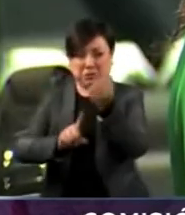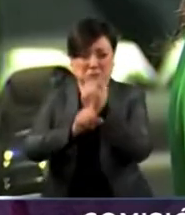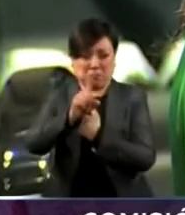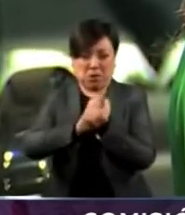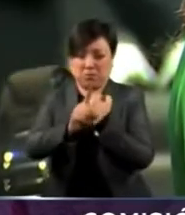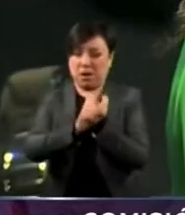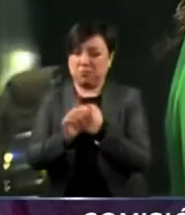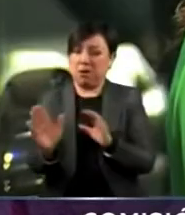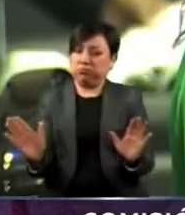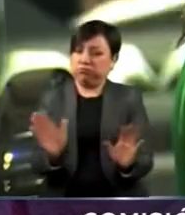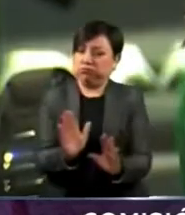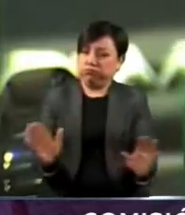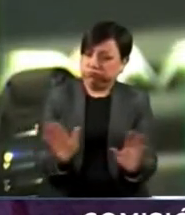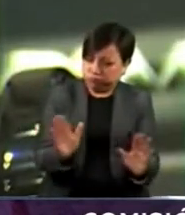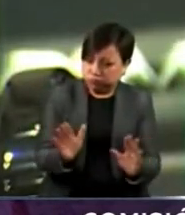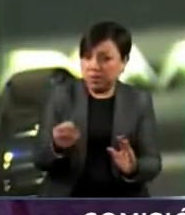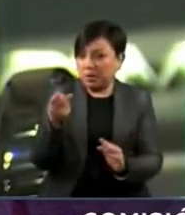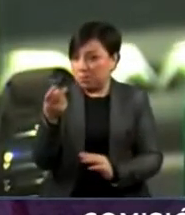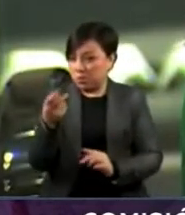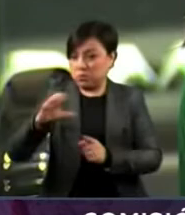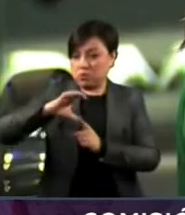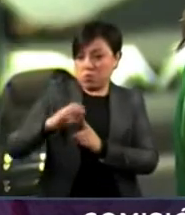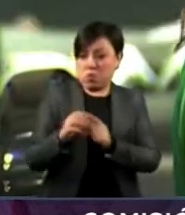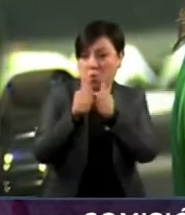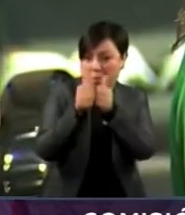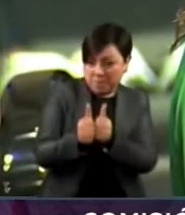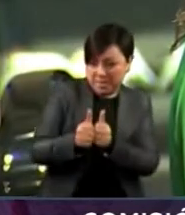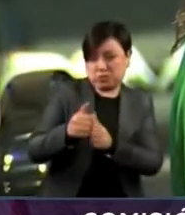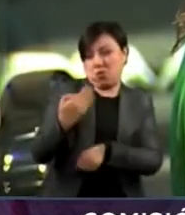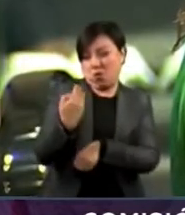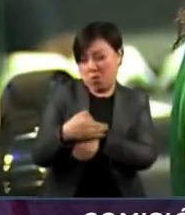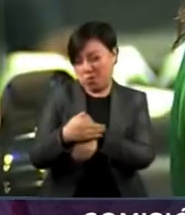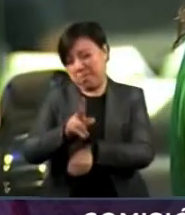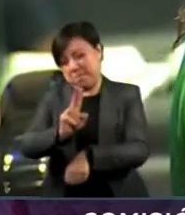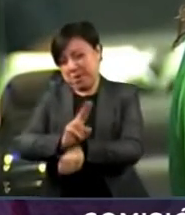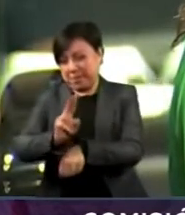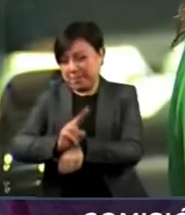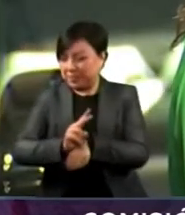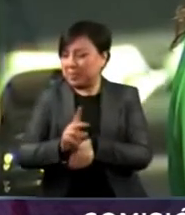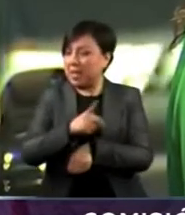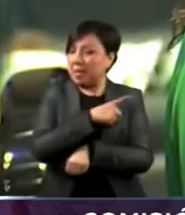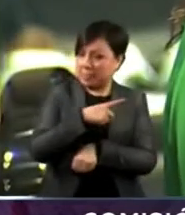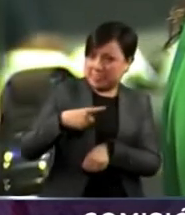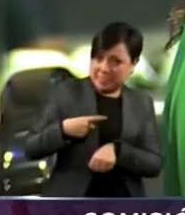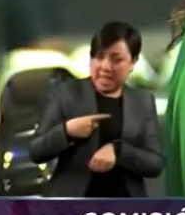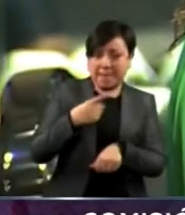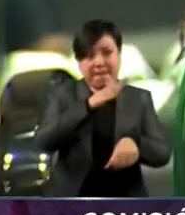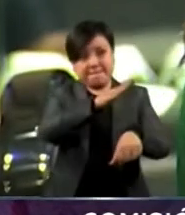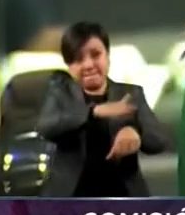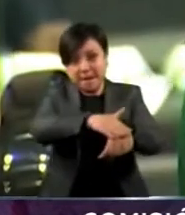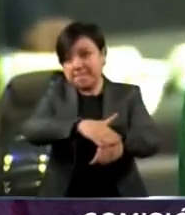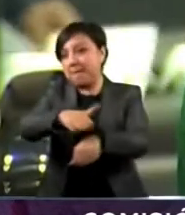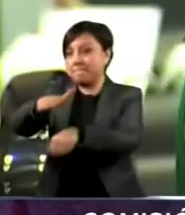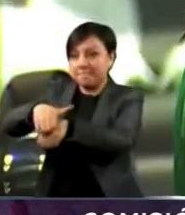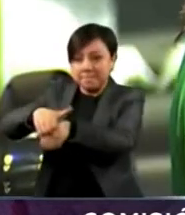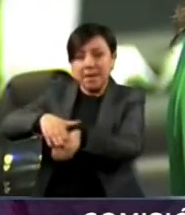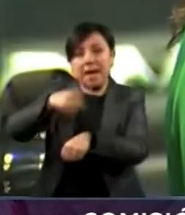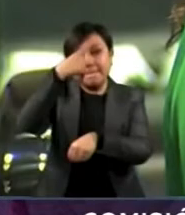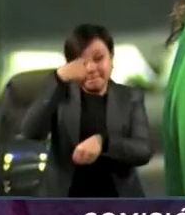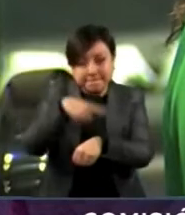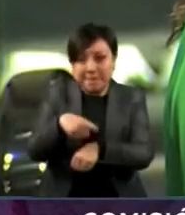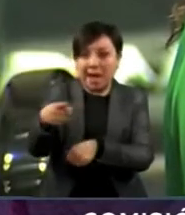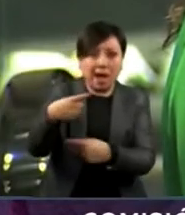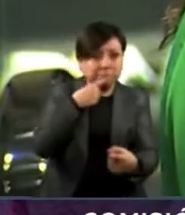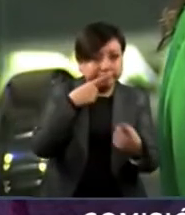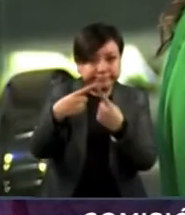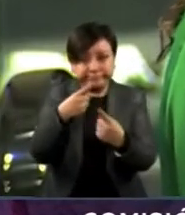esta comisión permanente debe manifestar su preocupación por el conflicto e instar a las partes a que se encuentre pronta solución,